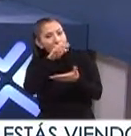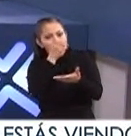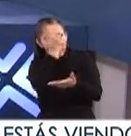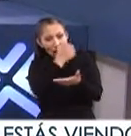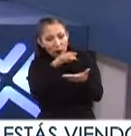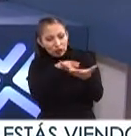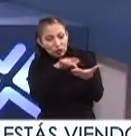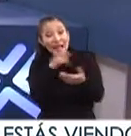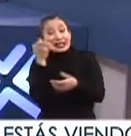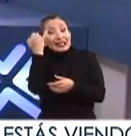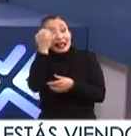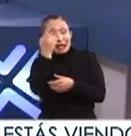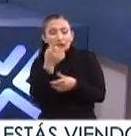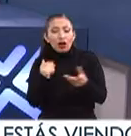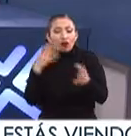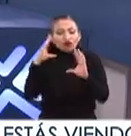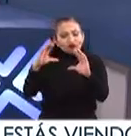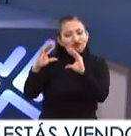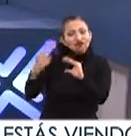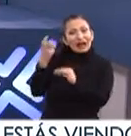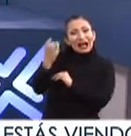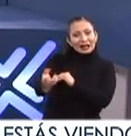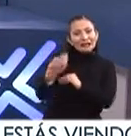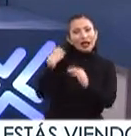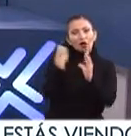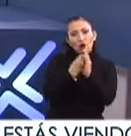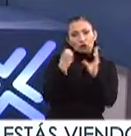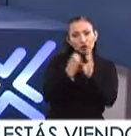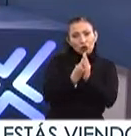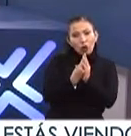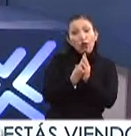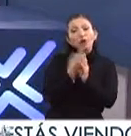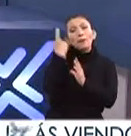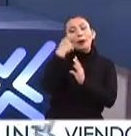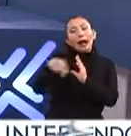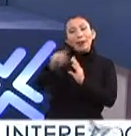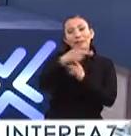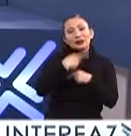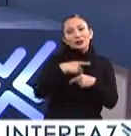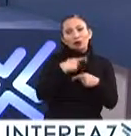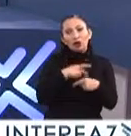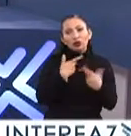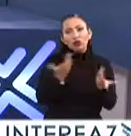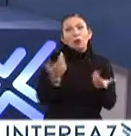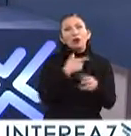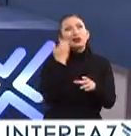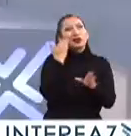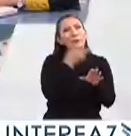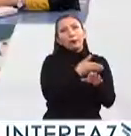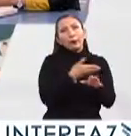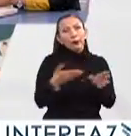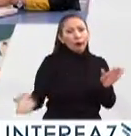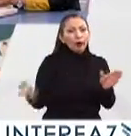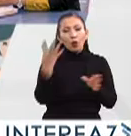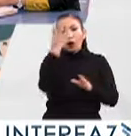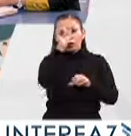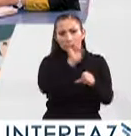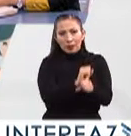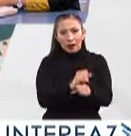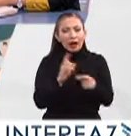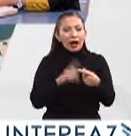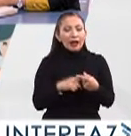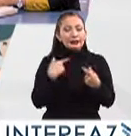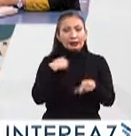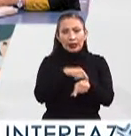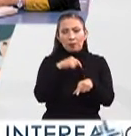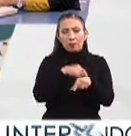premisa, pues la idea es que desarrollamos este MOOC, este curso en línea, que tiene una duración de 4 semanas,